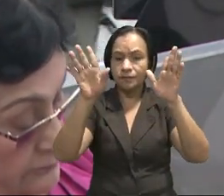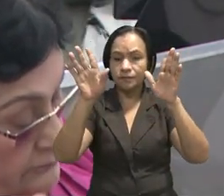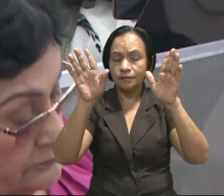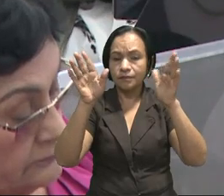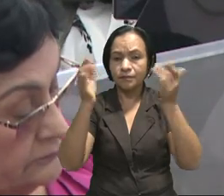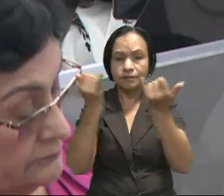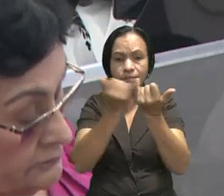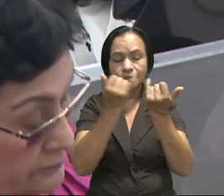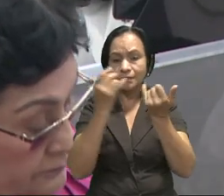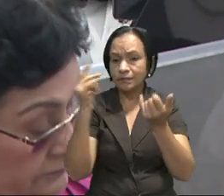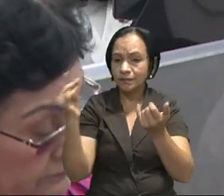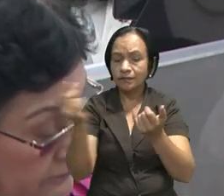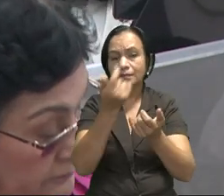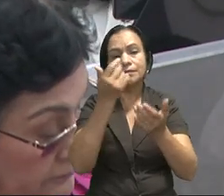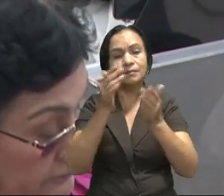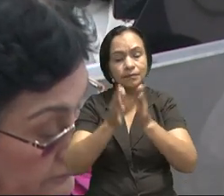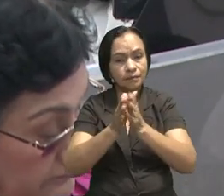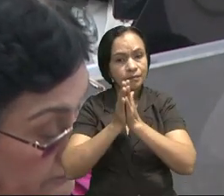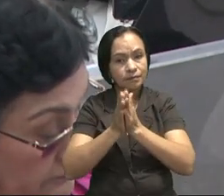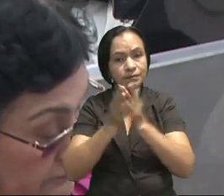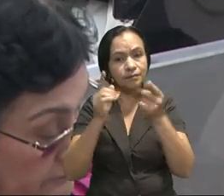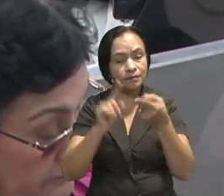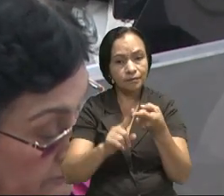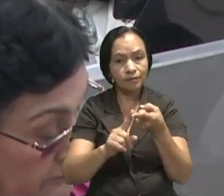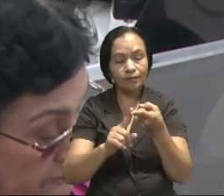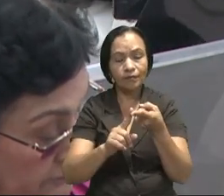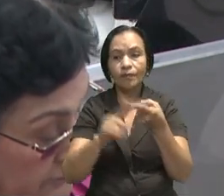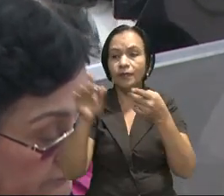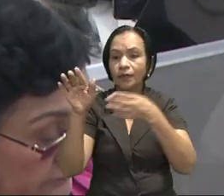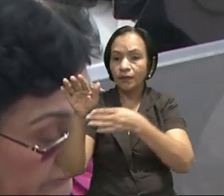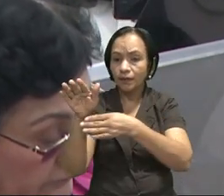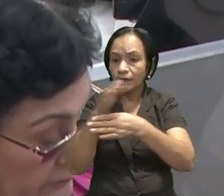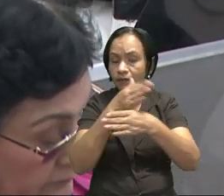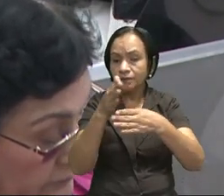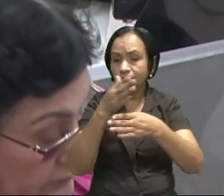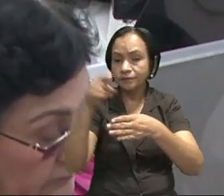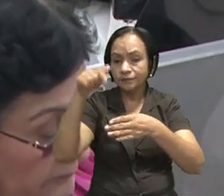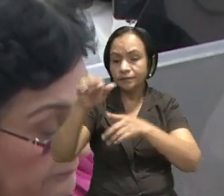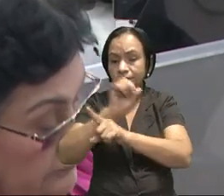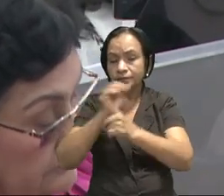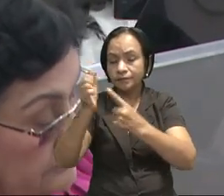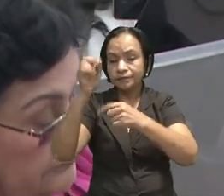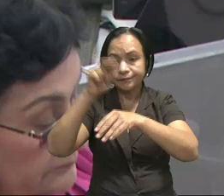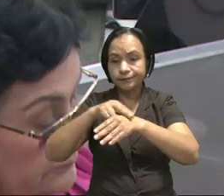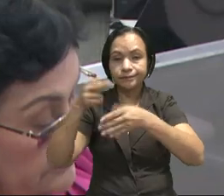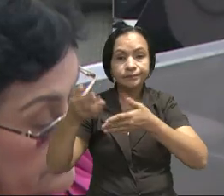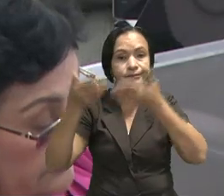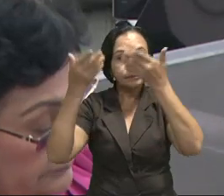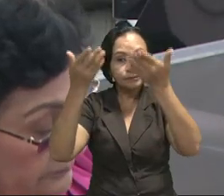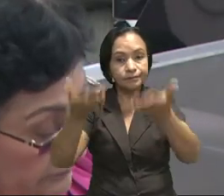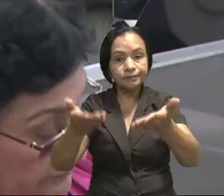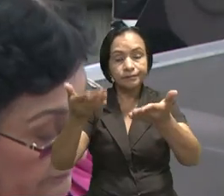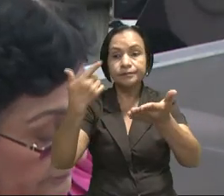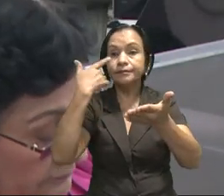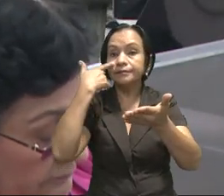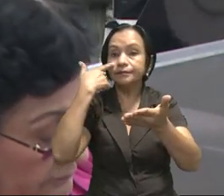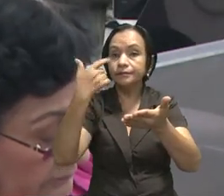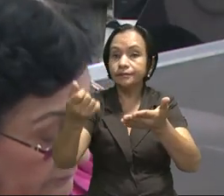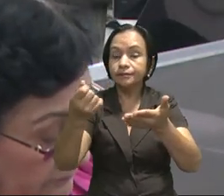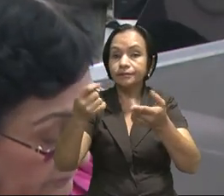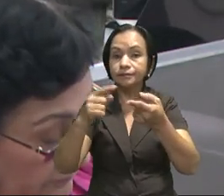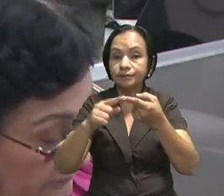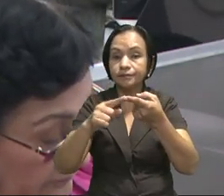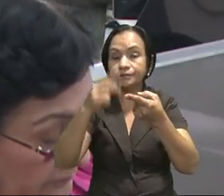mayor brevedad posible. La distinción que otorga esta Asamblea Nacional es un